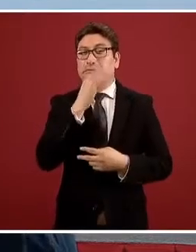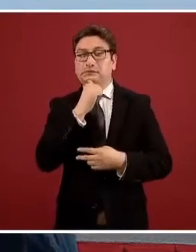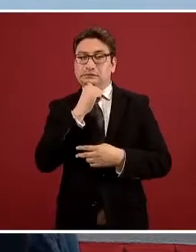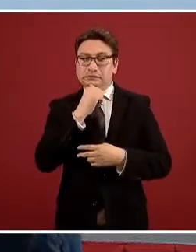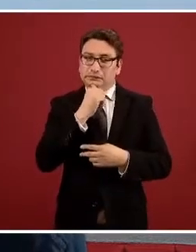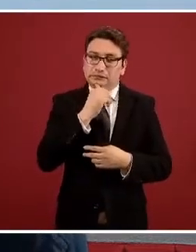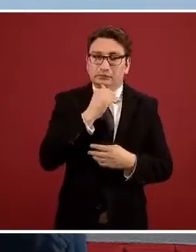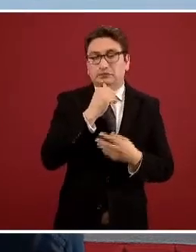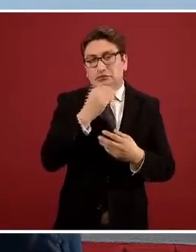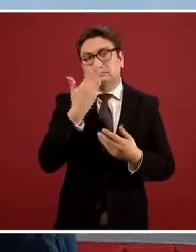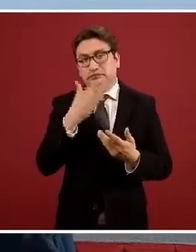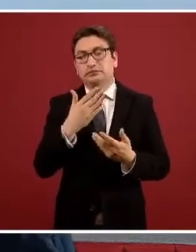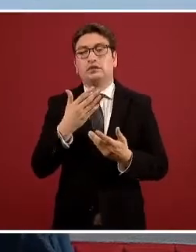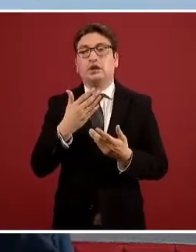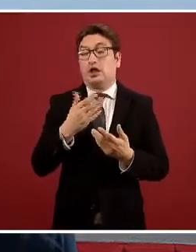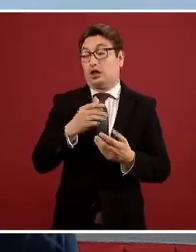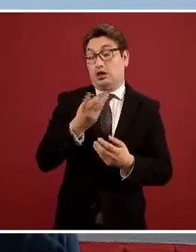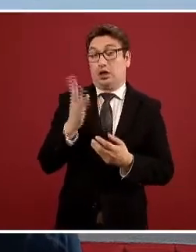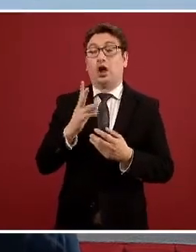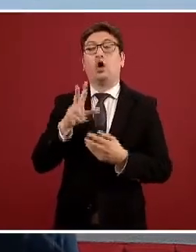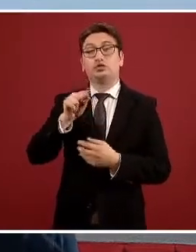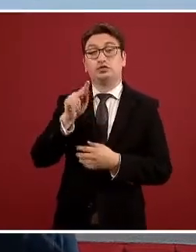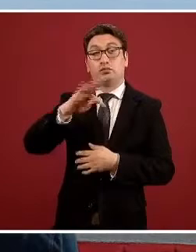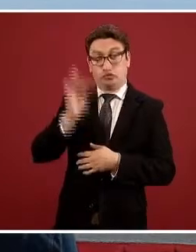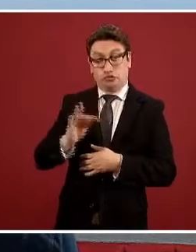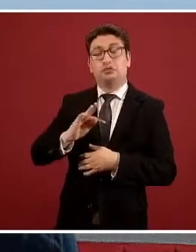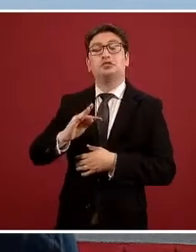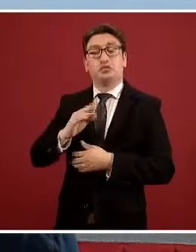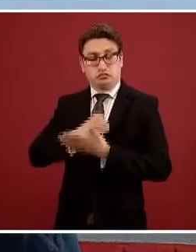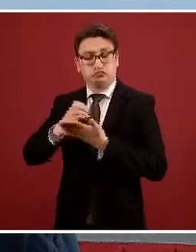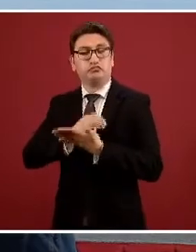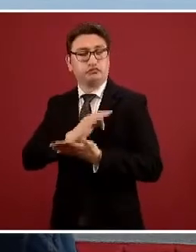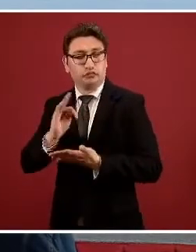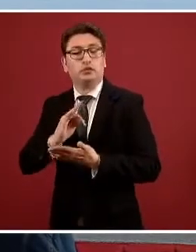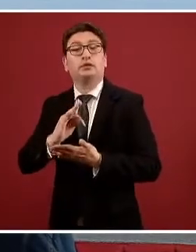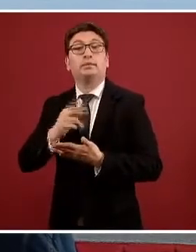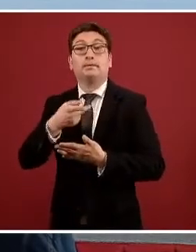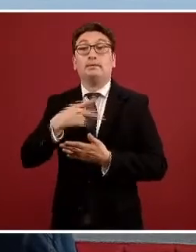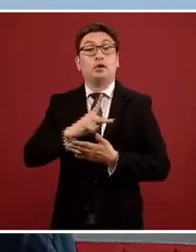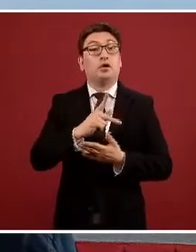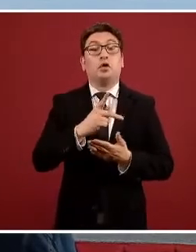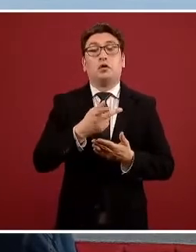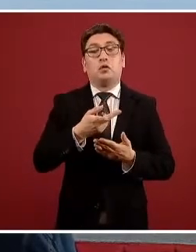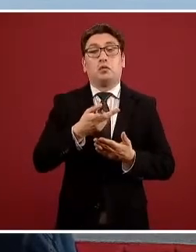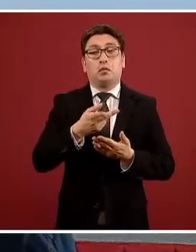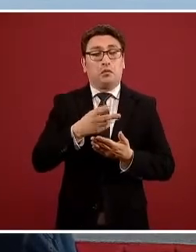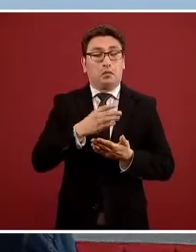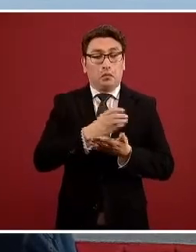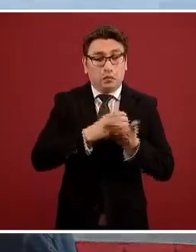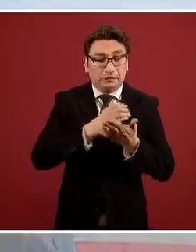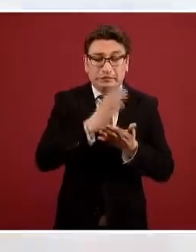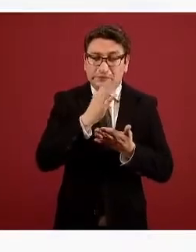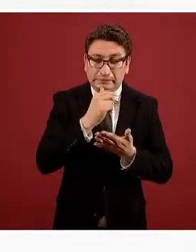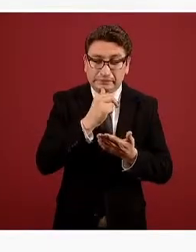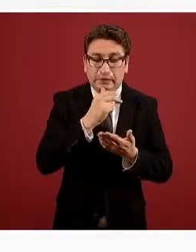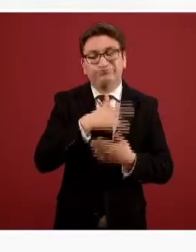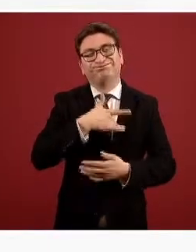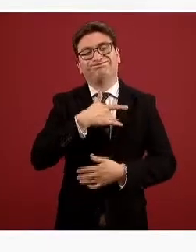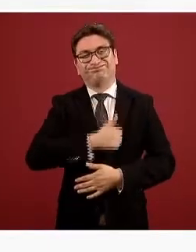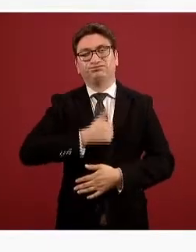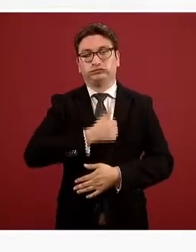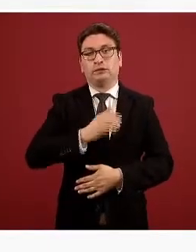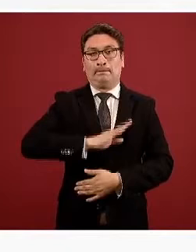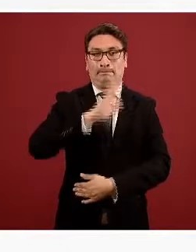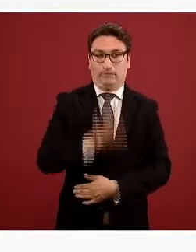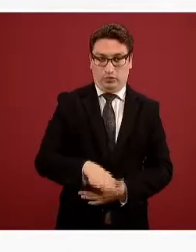afortunadamente pasa en 80% de las personas, puede acabar en una situación lamentable de pérdida de la vida. Y esto lo